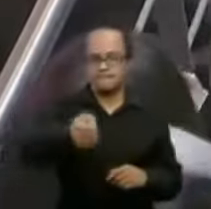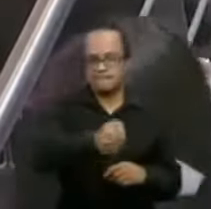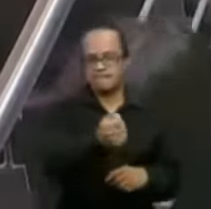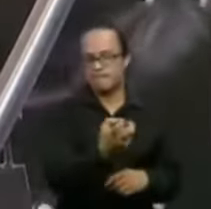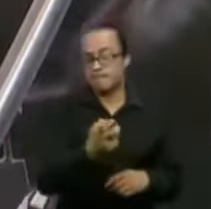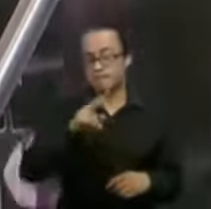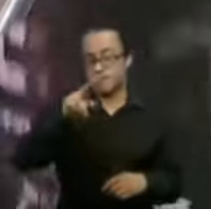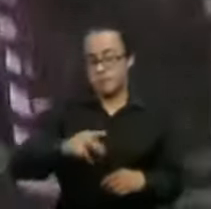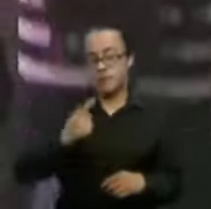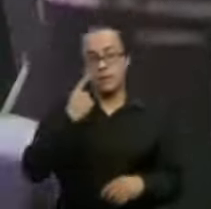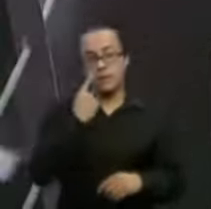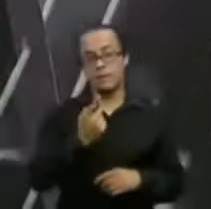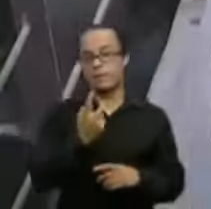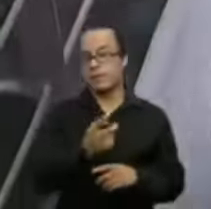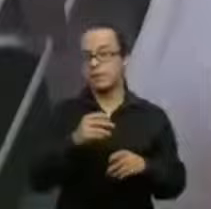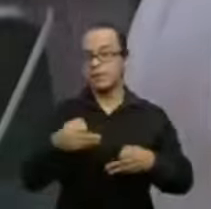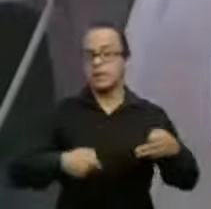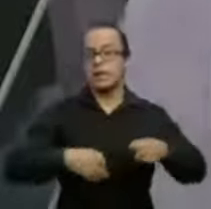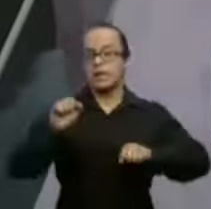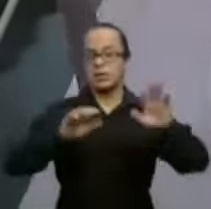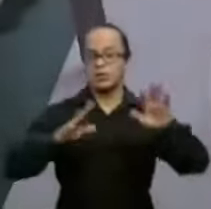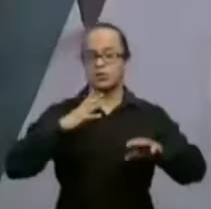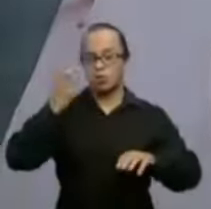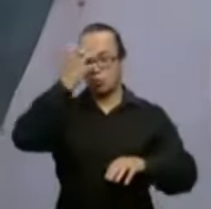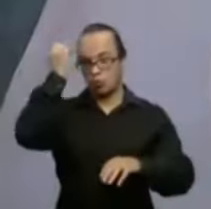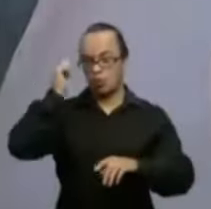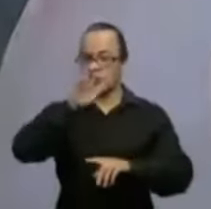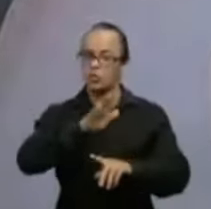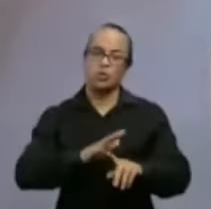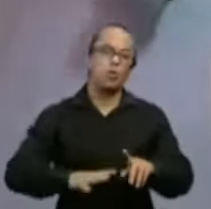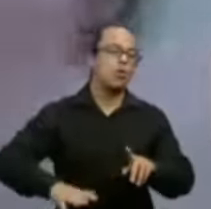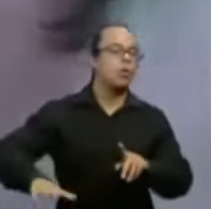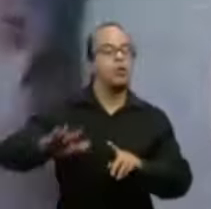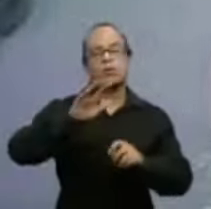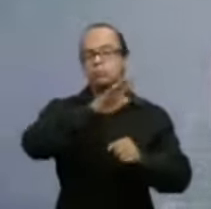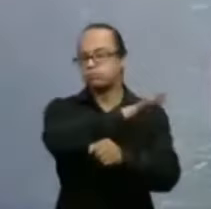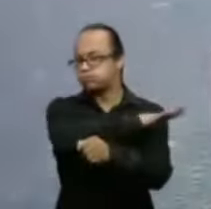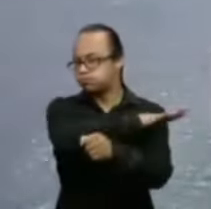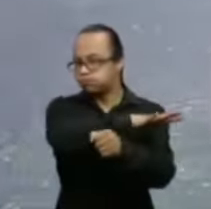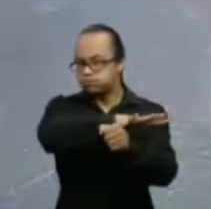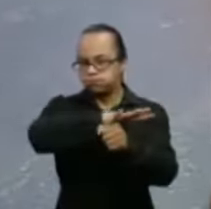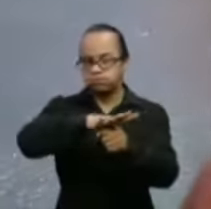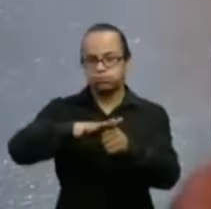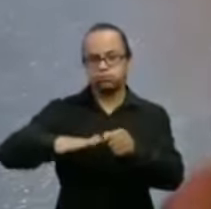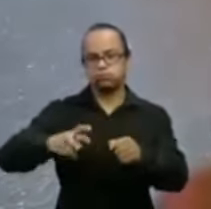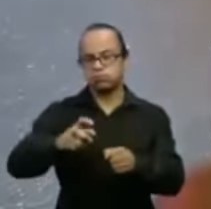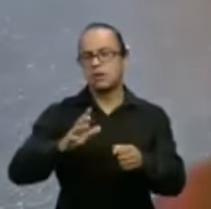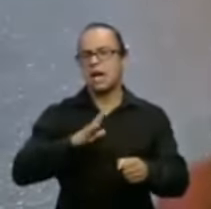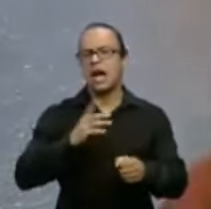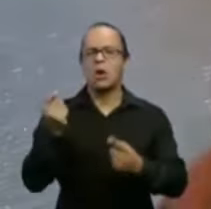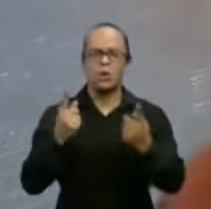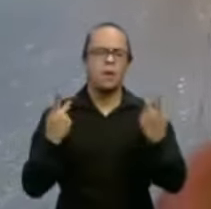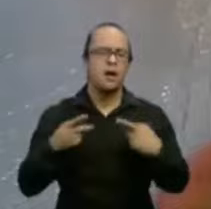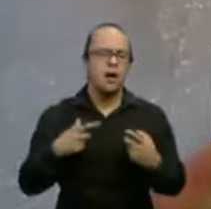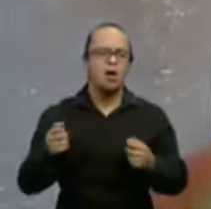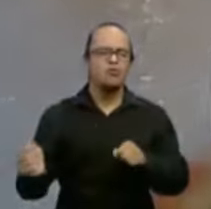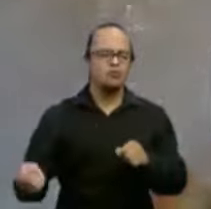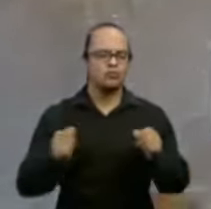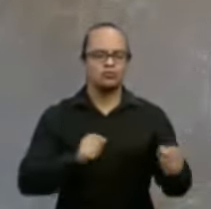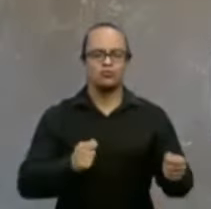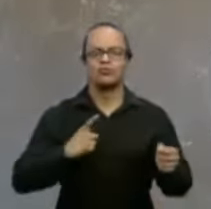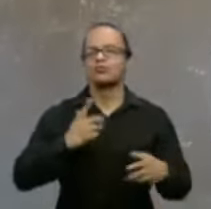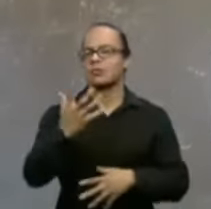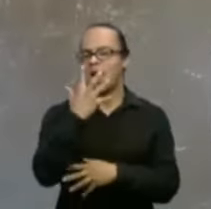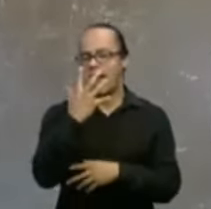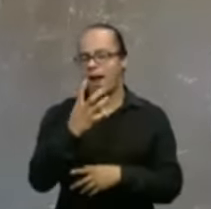eso es un Teatro Morelos, un panorama completamente lleno el que está aquí. Hay porras, hay aplausos, hay